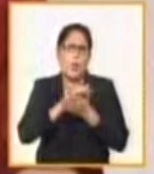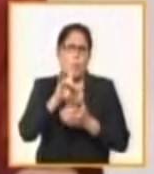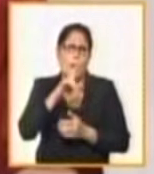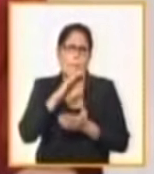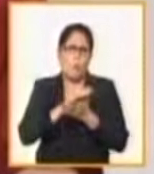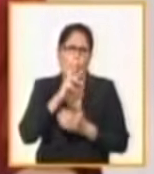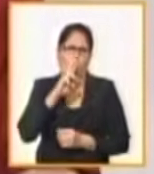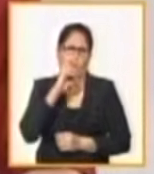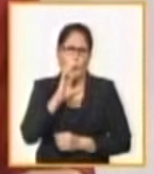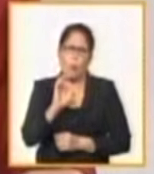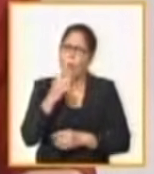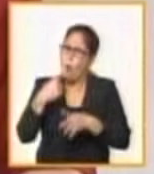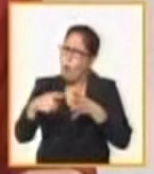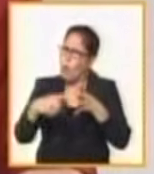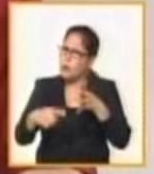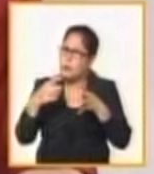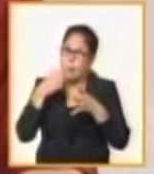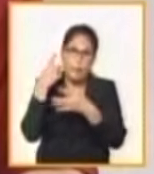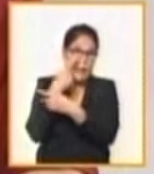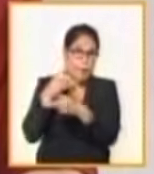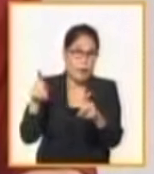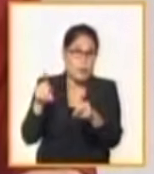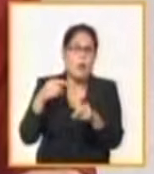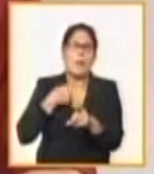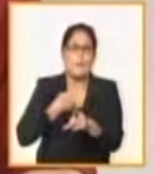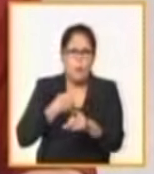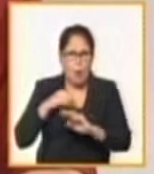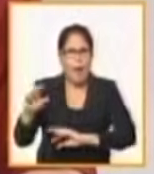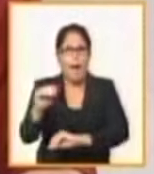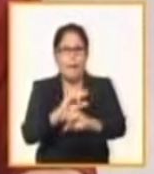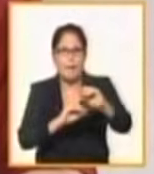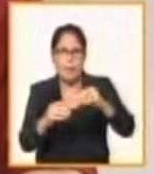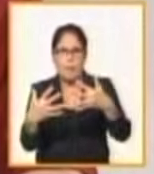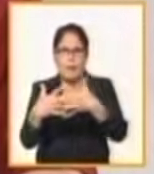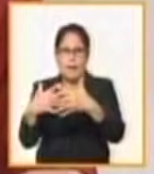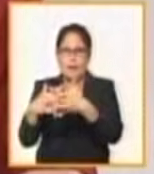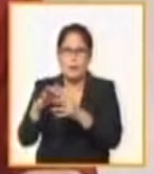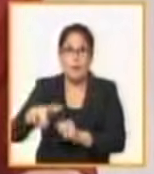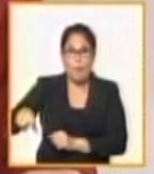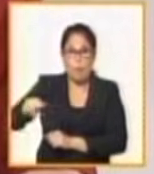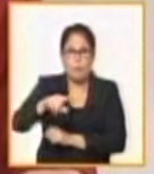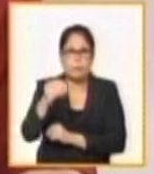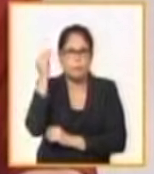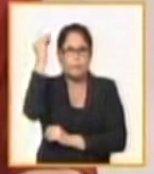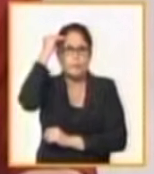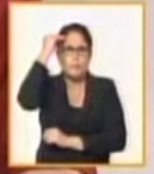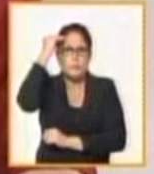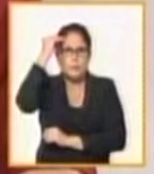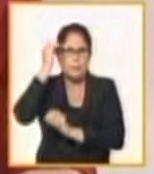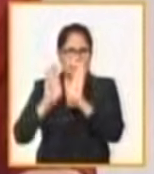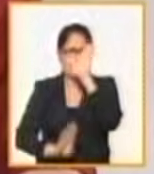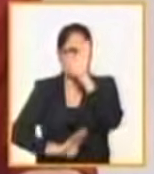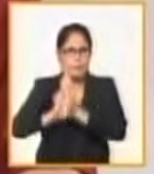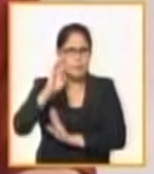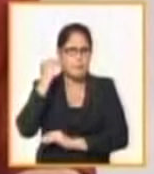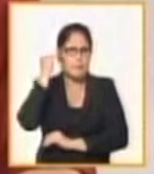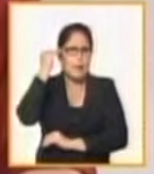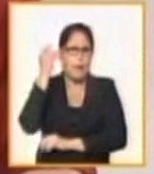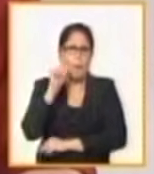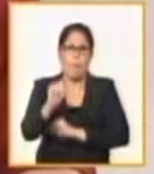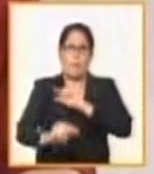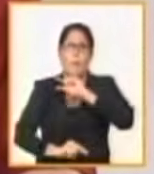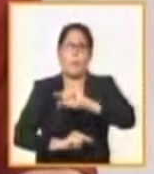gente con quienes yo conversaba y tenía diálogo y aprendía. Fue una